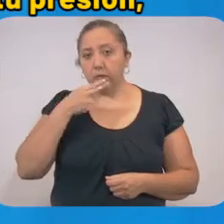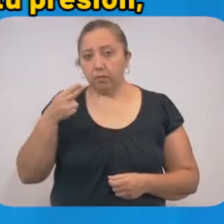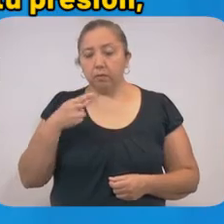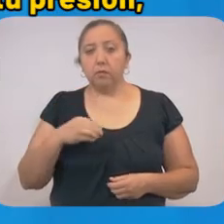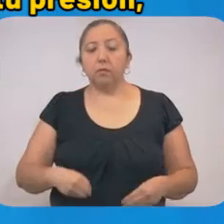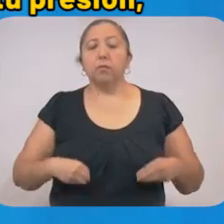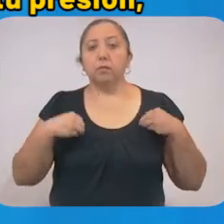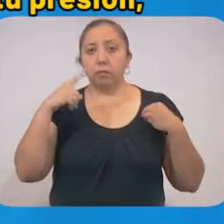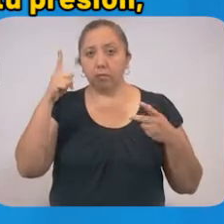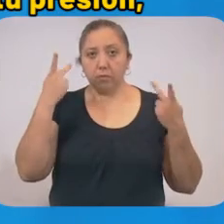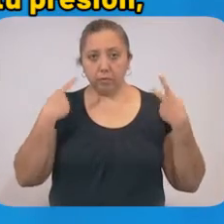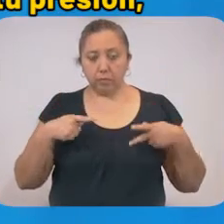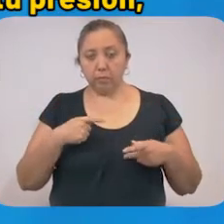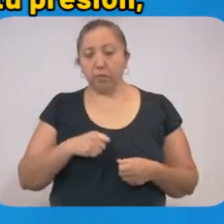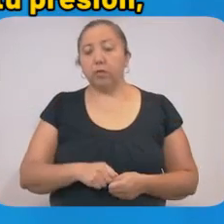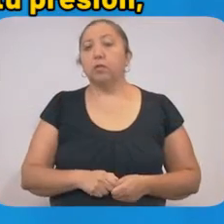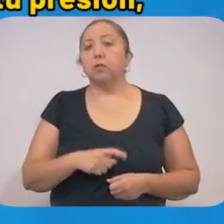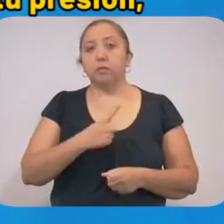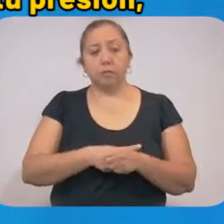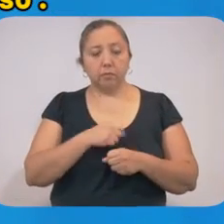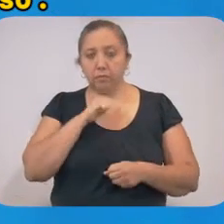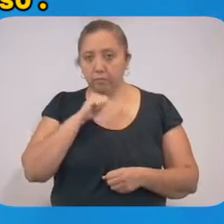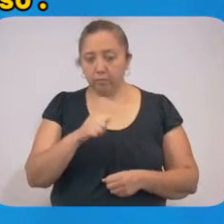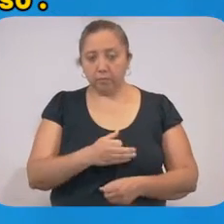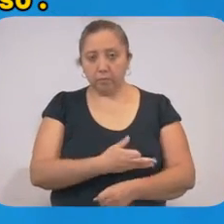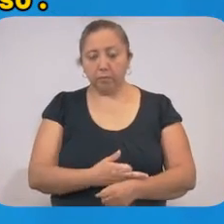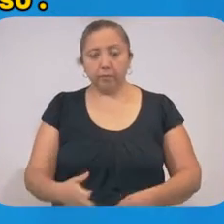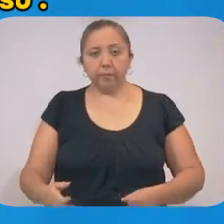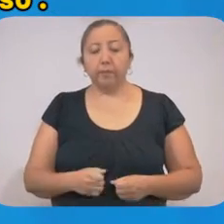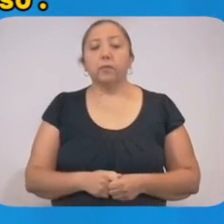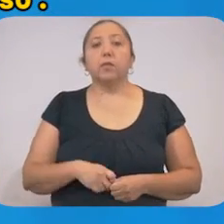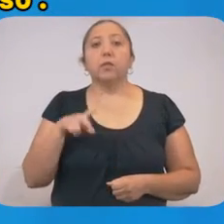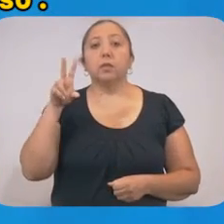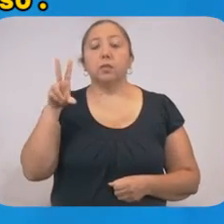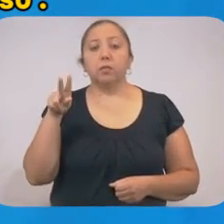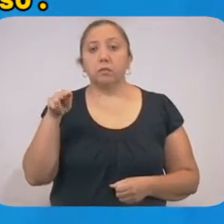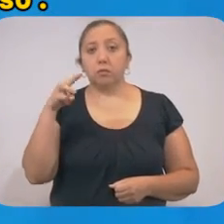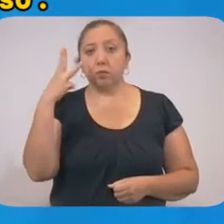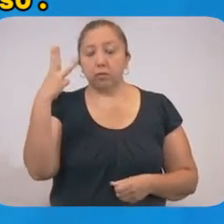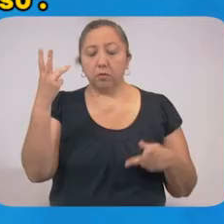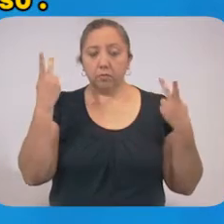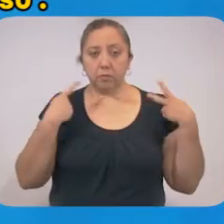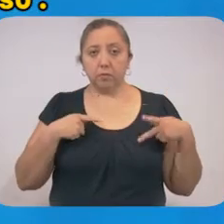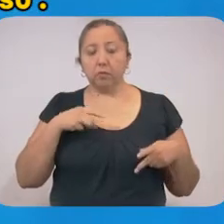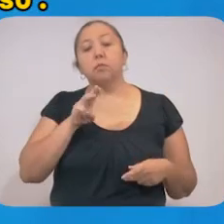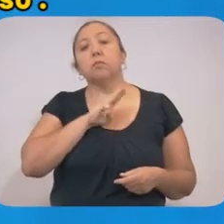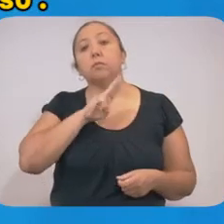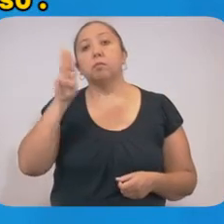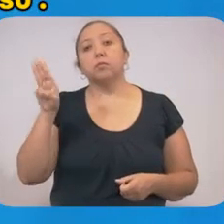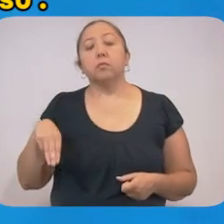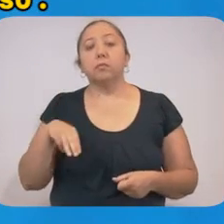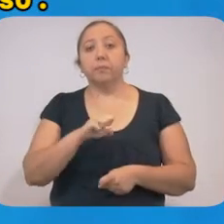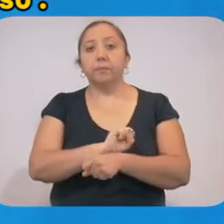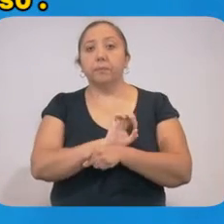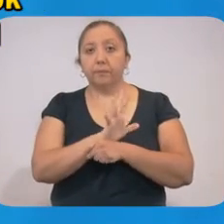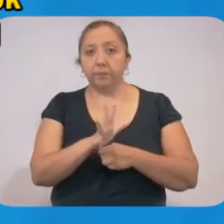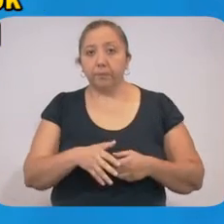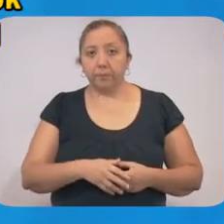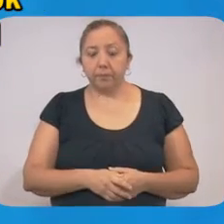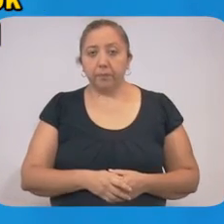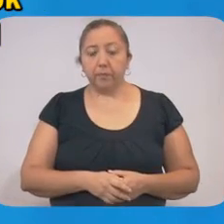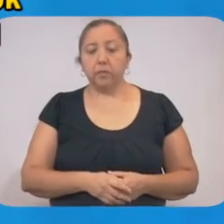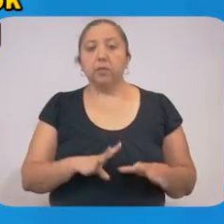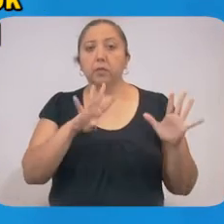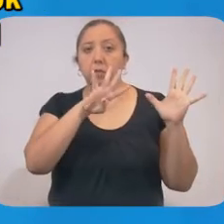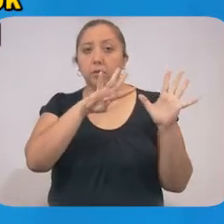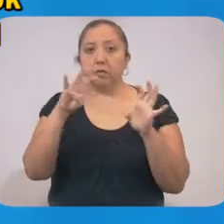tabaquismo. Vivía con una persona sin síntomas. En total, son 83 las personas fallecidas a causa del coronavirus. De